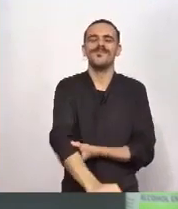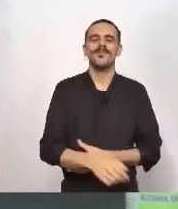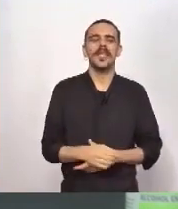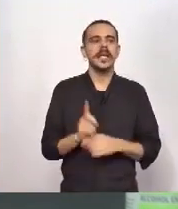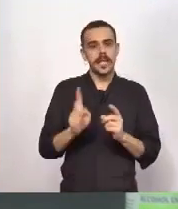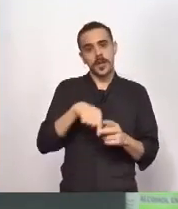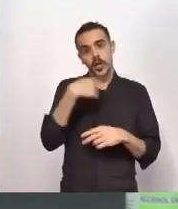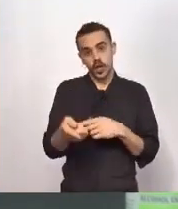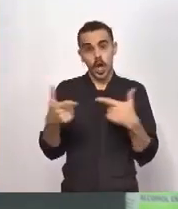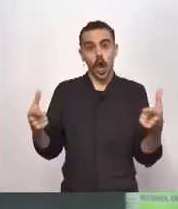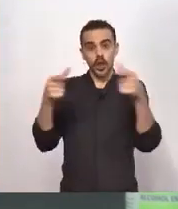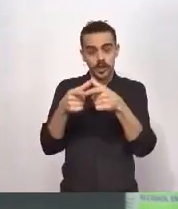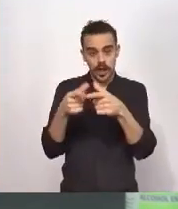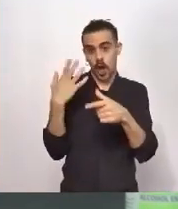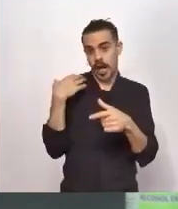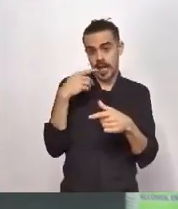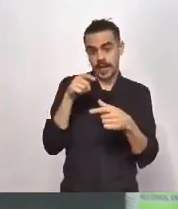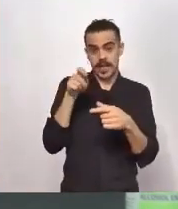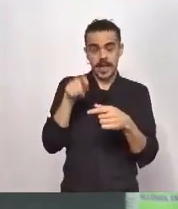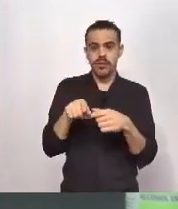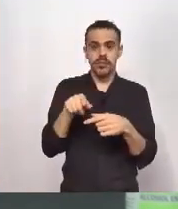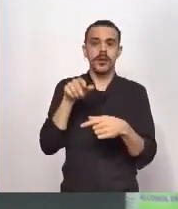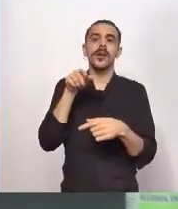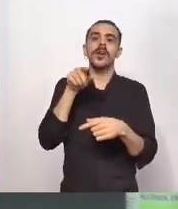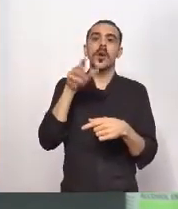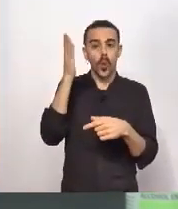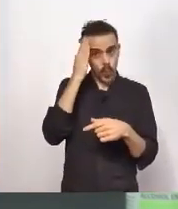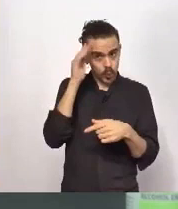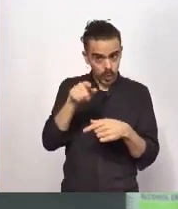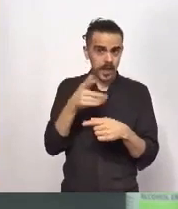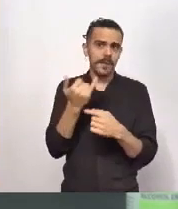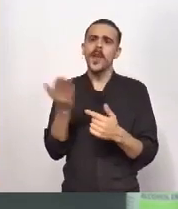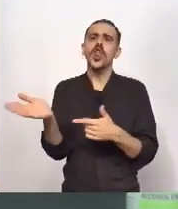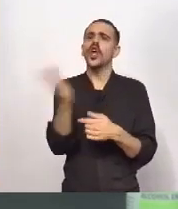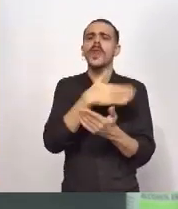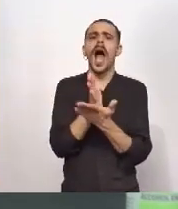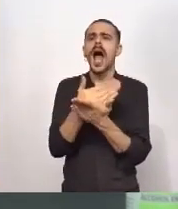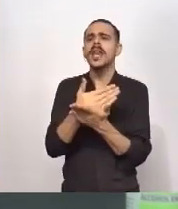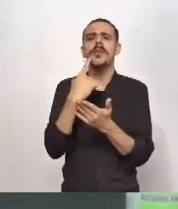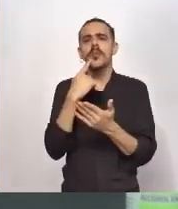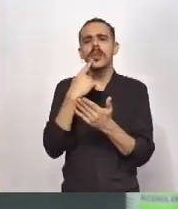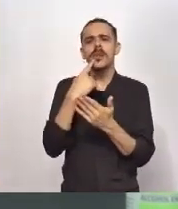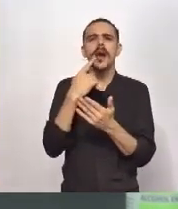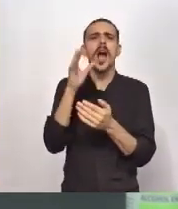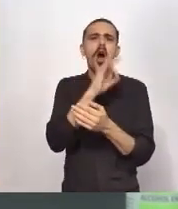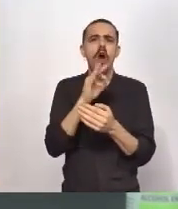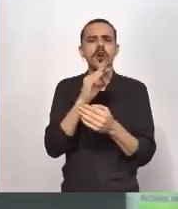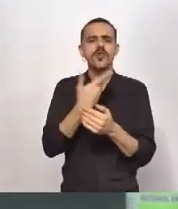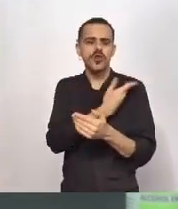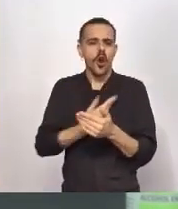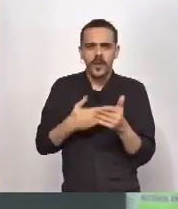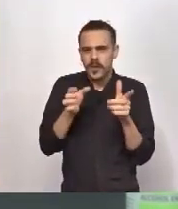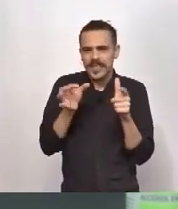que creamos a principio de año, con todas las áreas dependientes de cultura de las municipalidades y juntas de gobierno de la